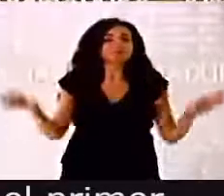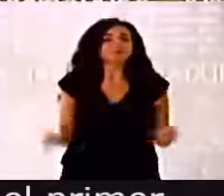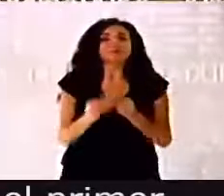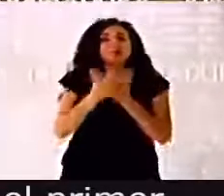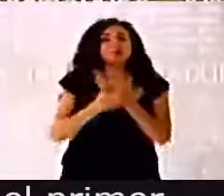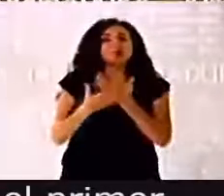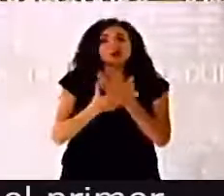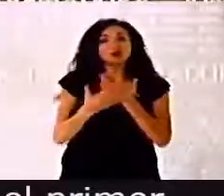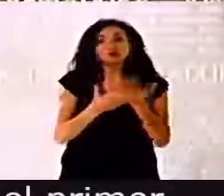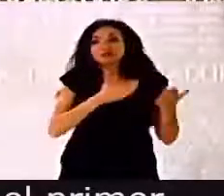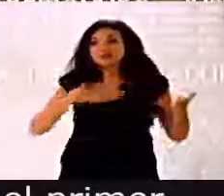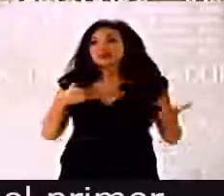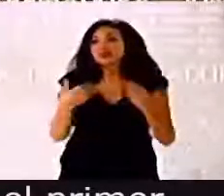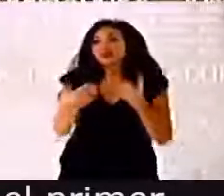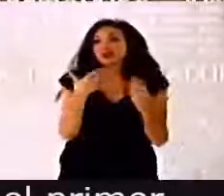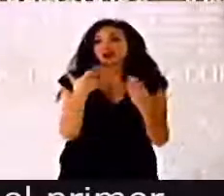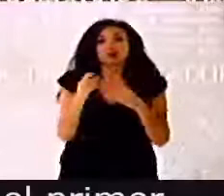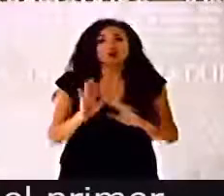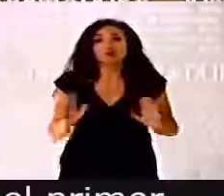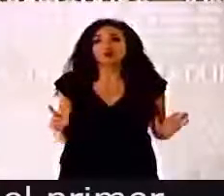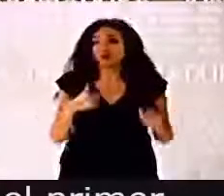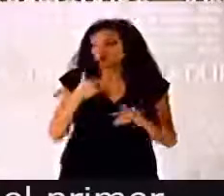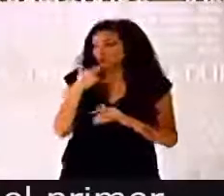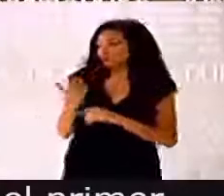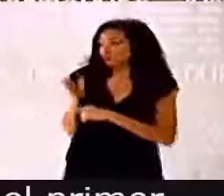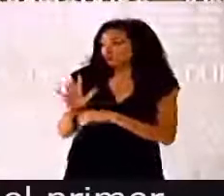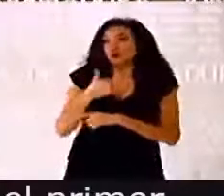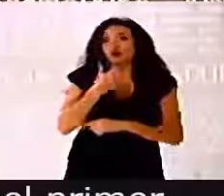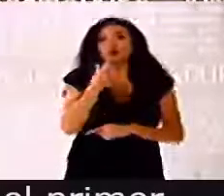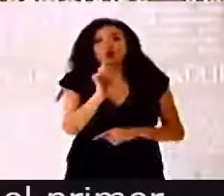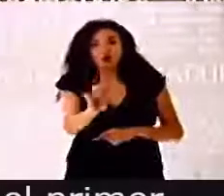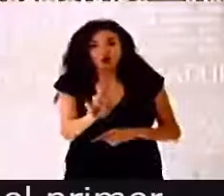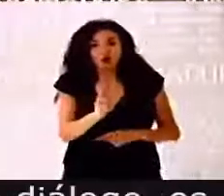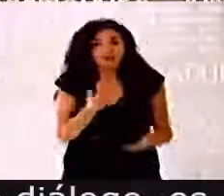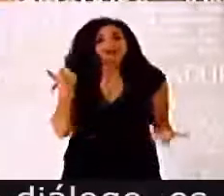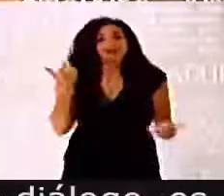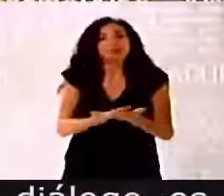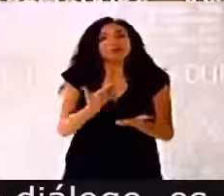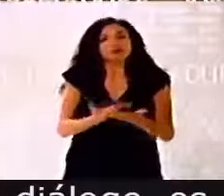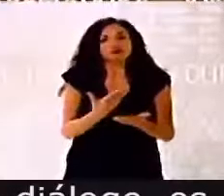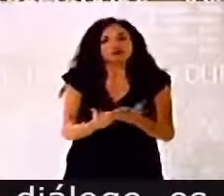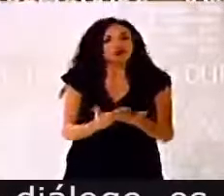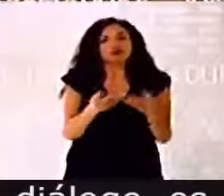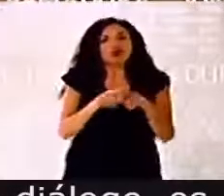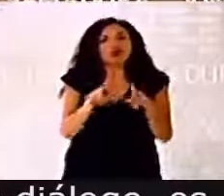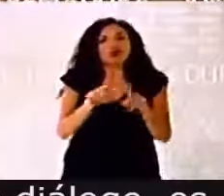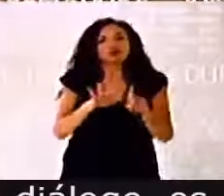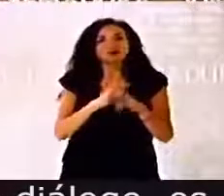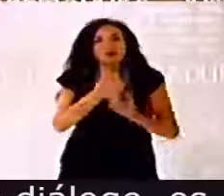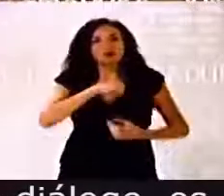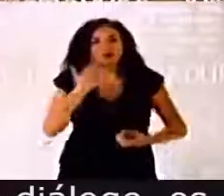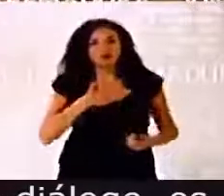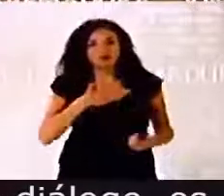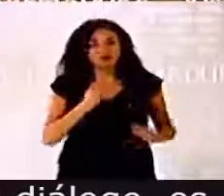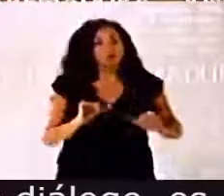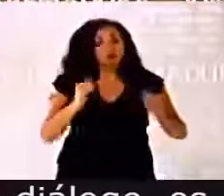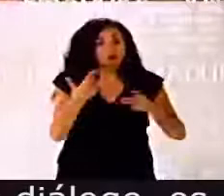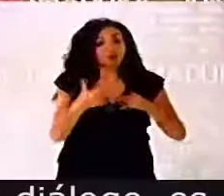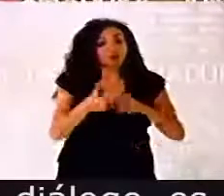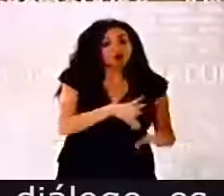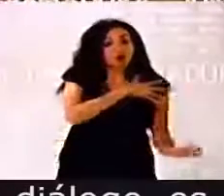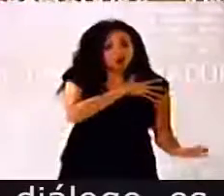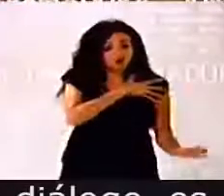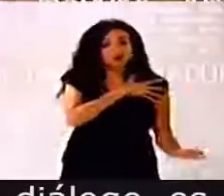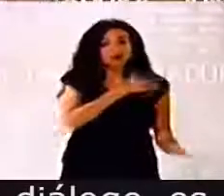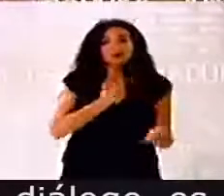voluntad de diálogo, no es que lo diga su portavoz, es que lo estamos demostrando con hechos como el de mañana, que vamos a empezar el Pleno antes y que